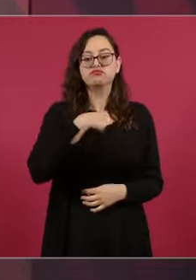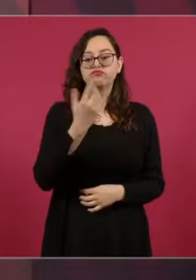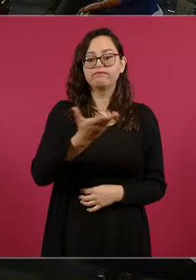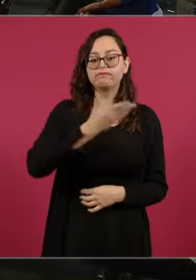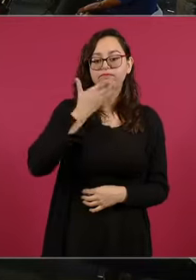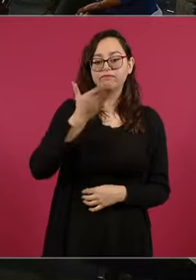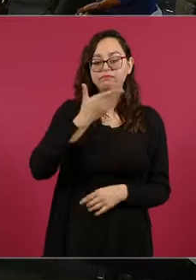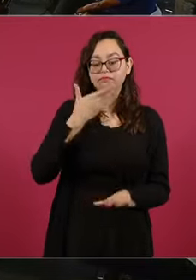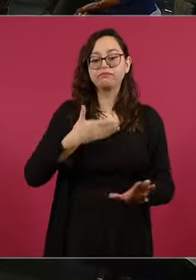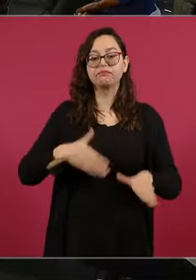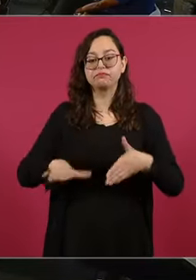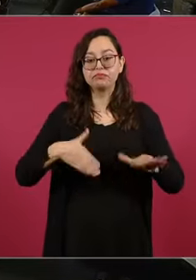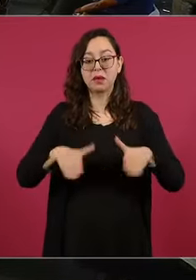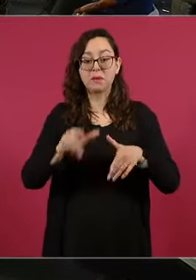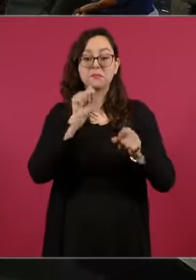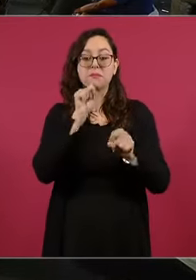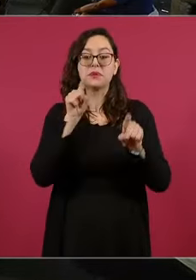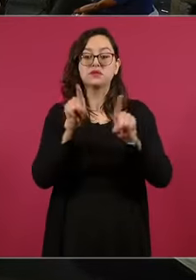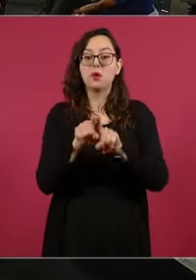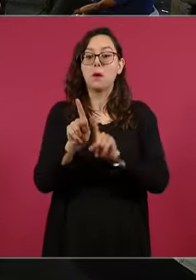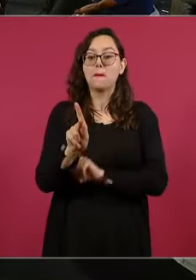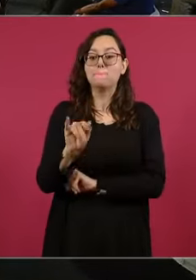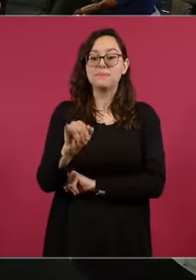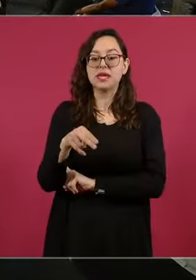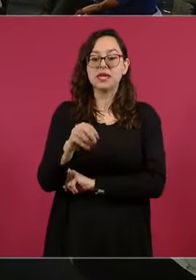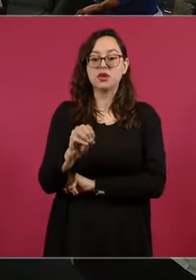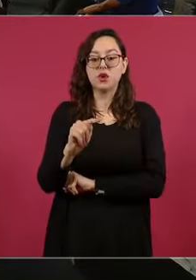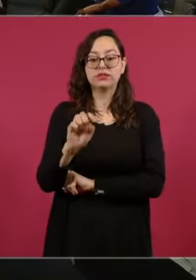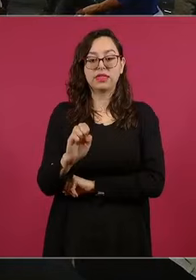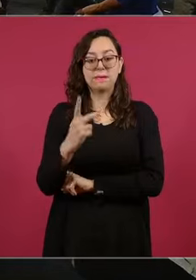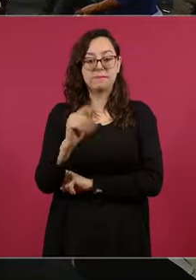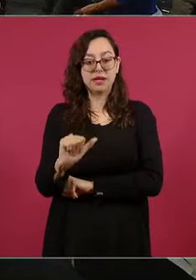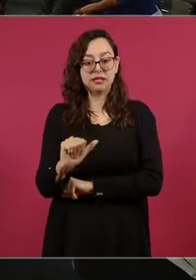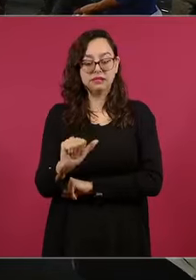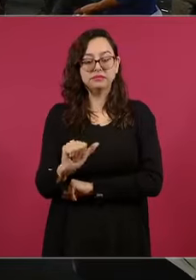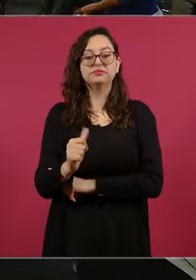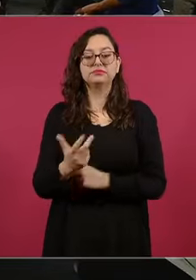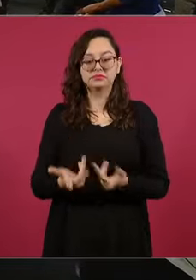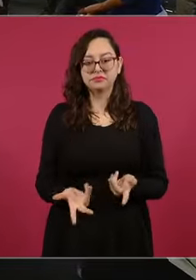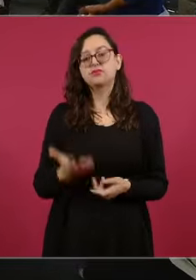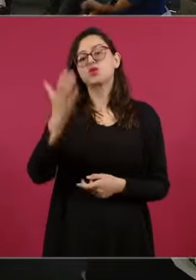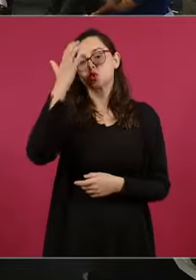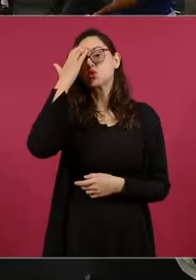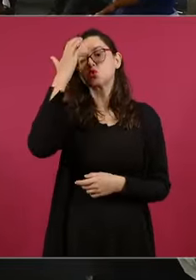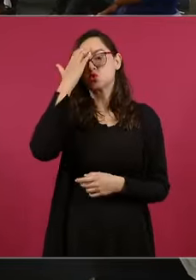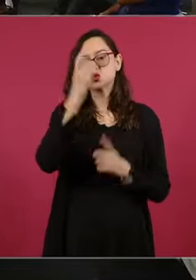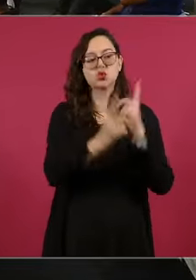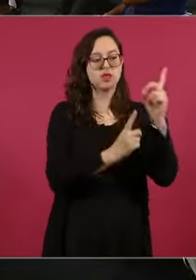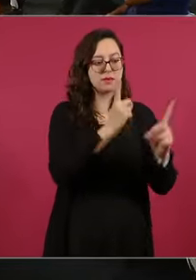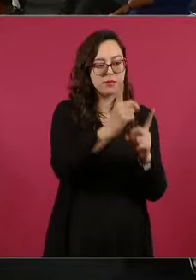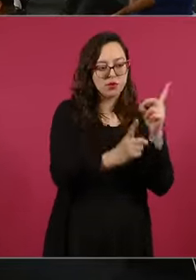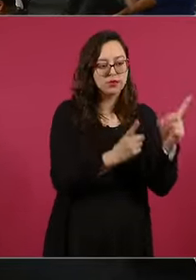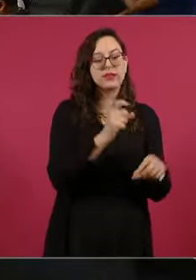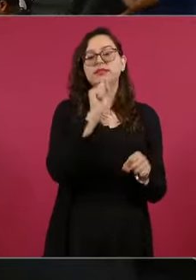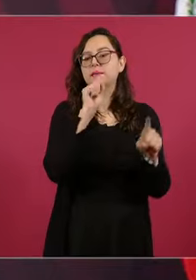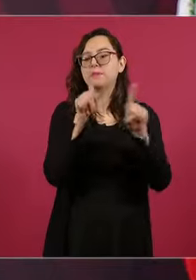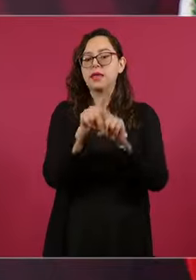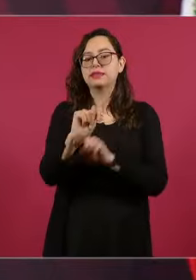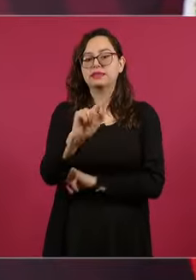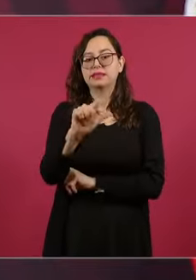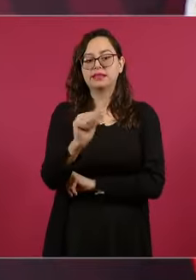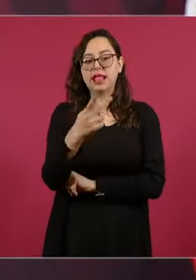en Pinotepa, por ejemplo, la unidad deportiva. Conozco la unidad deportiva de Tlapa,